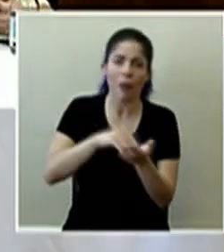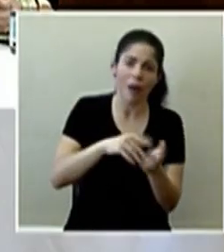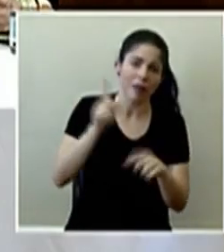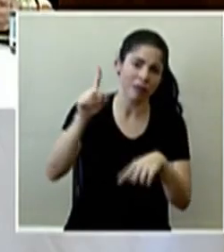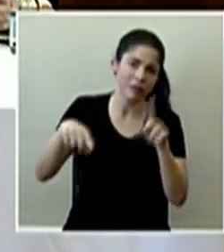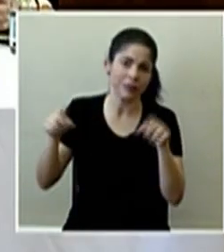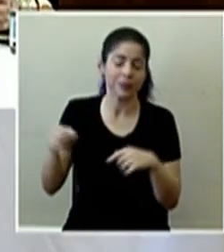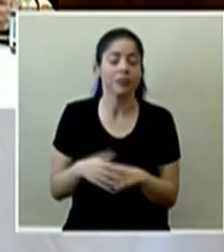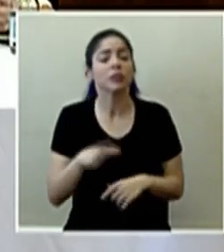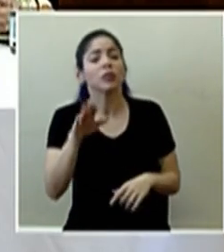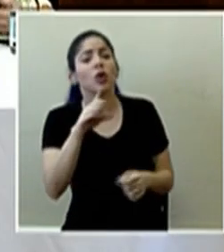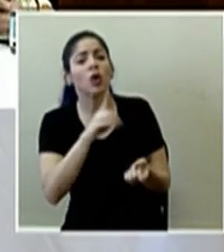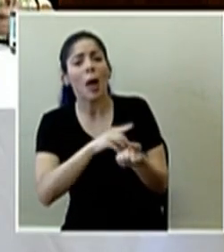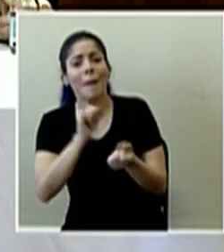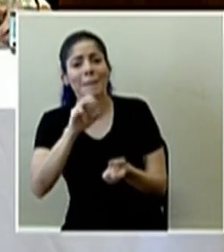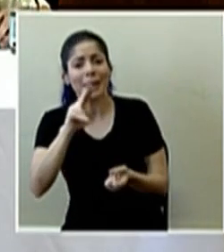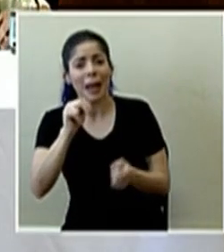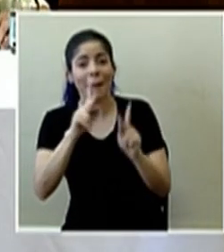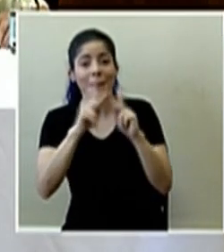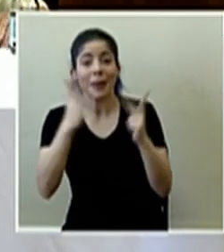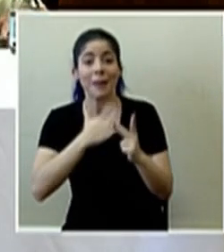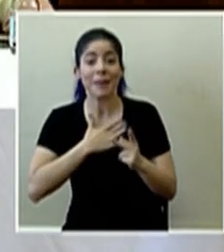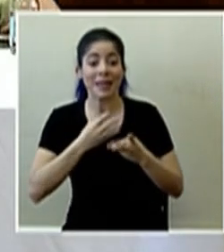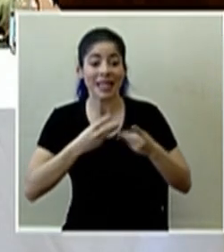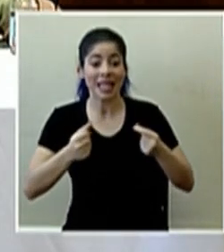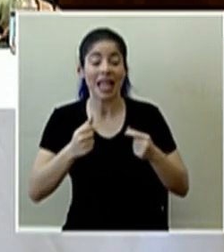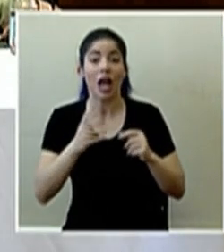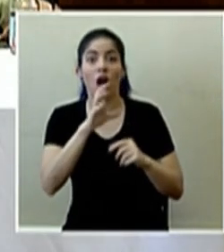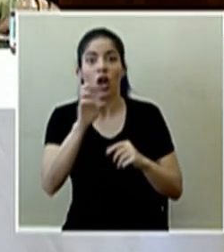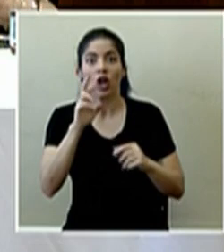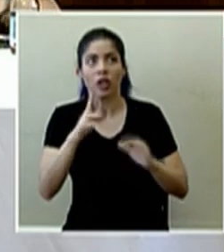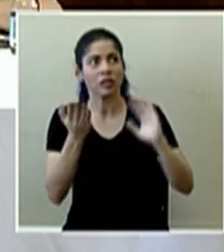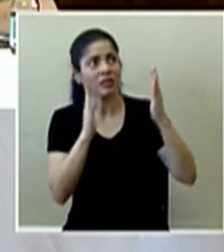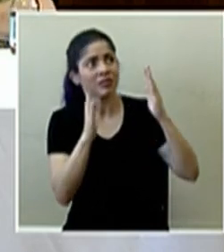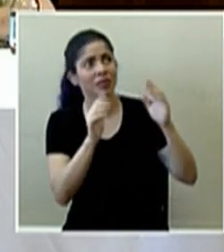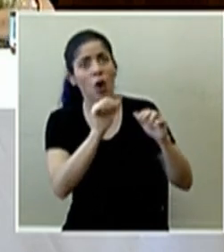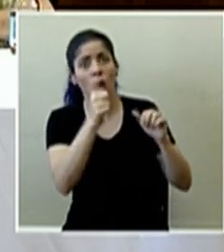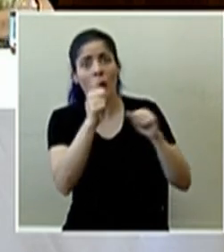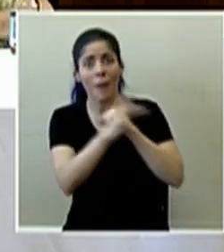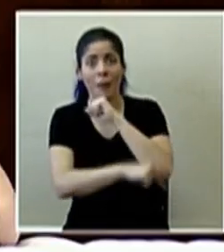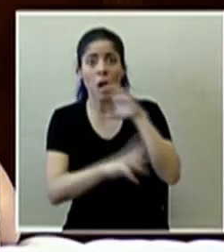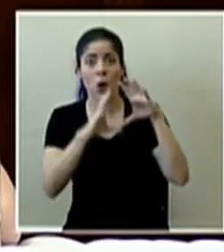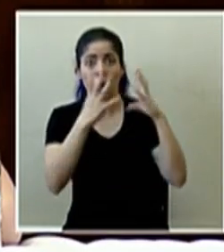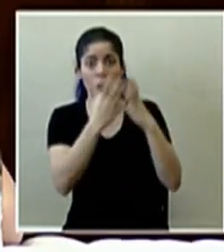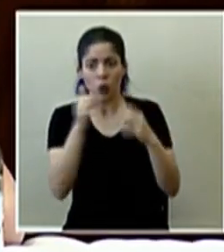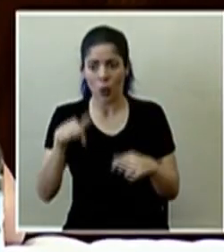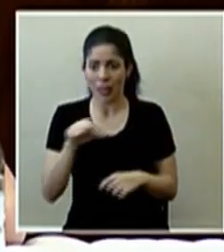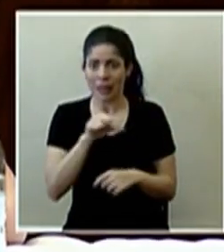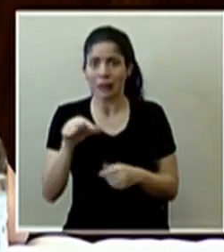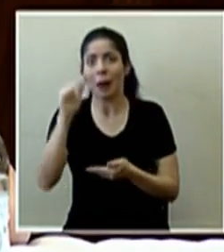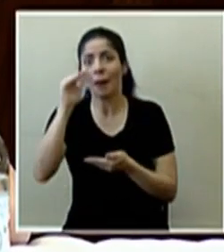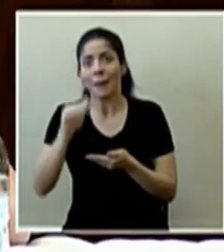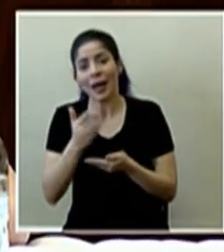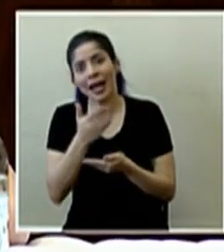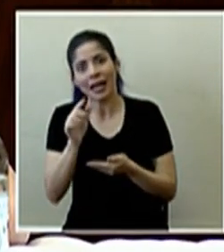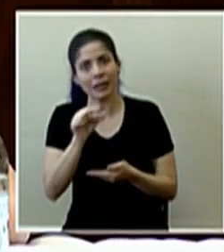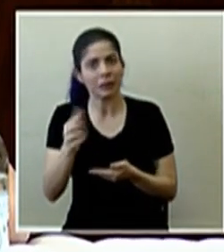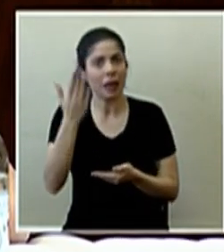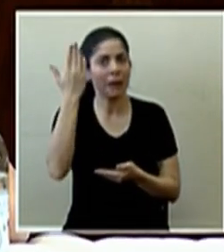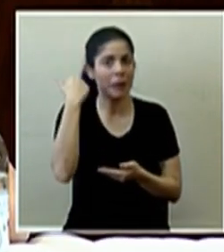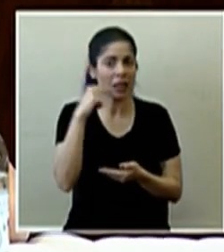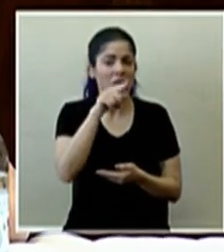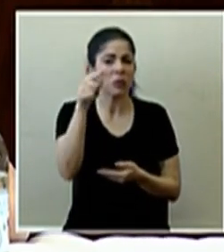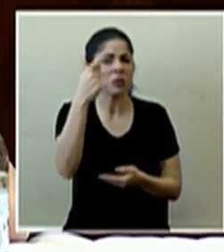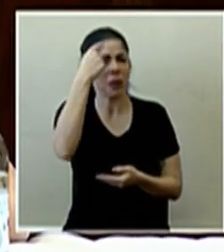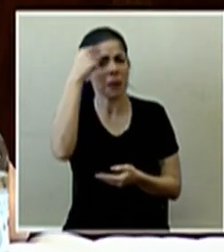Mi Tierra nos consulta, Costa Rica, contrario a la mayoría de los países del mundo, reporta menos casos positivos esta semana que la pasada. ¿Cómo analizan los datos del